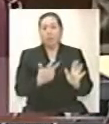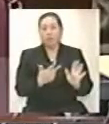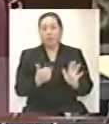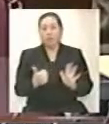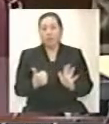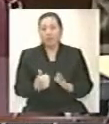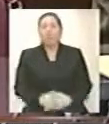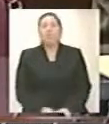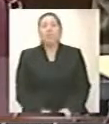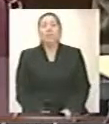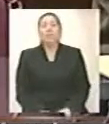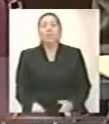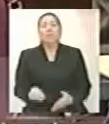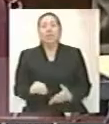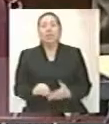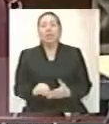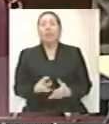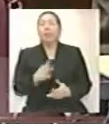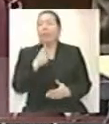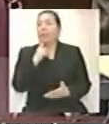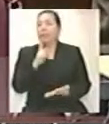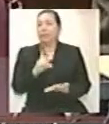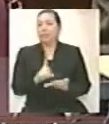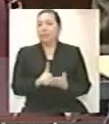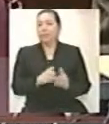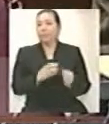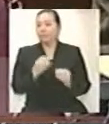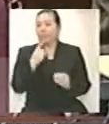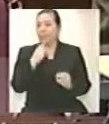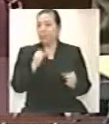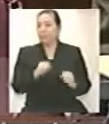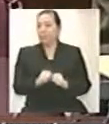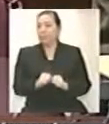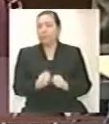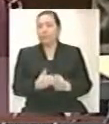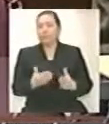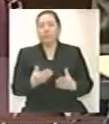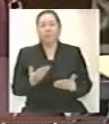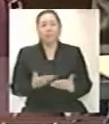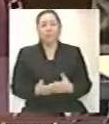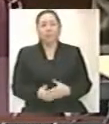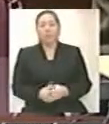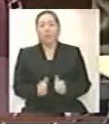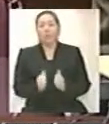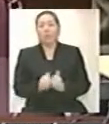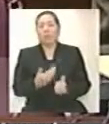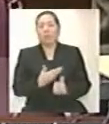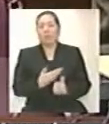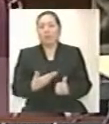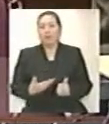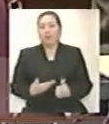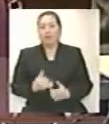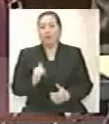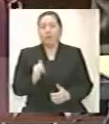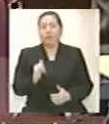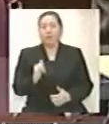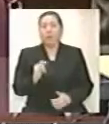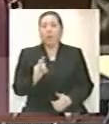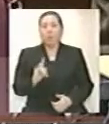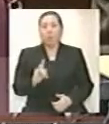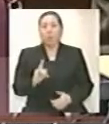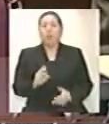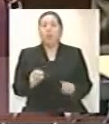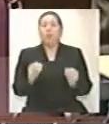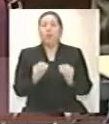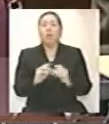1986 suscita la candidatura de Barrantes al municipio de Lima. Con otras fuerzas de izquierda abre la nominación de Barrantes como presidente de IU. Participa